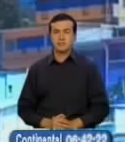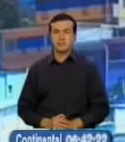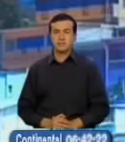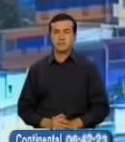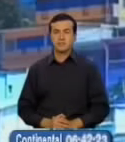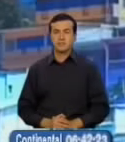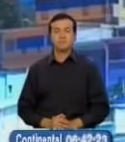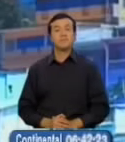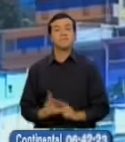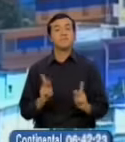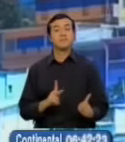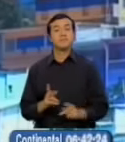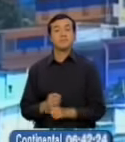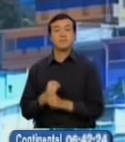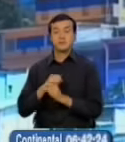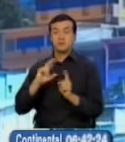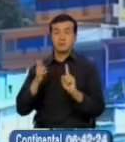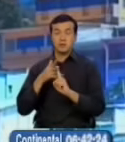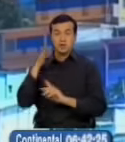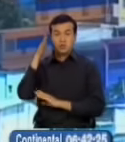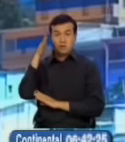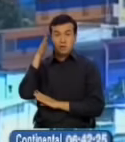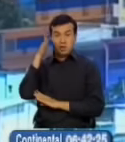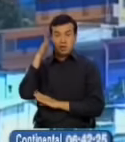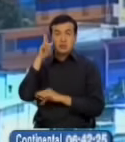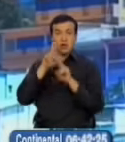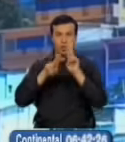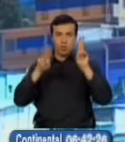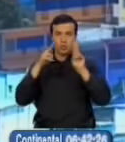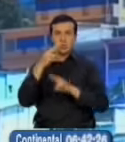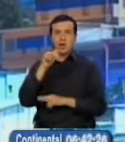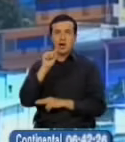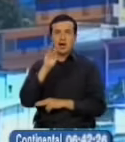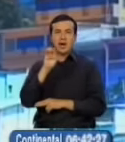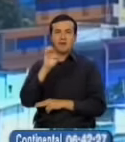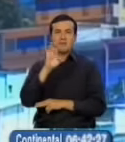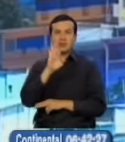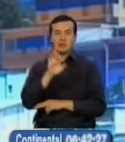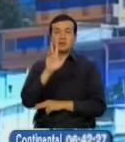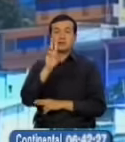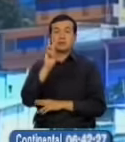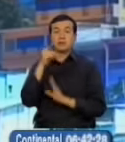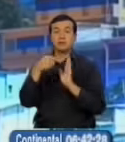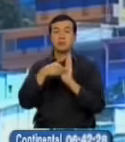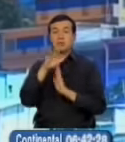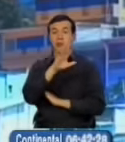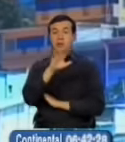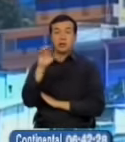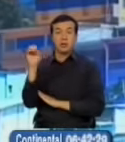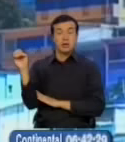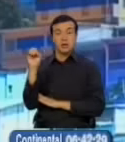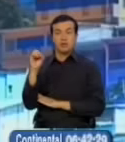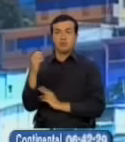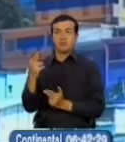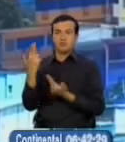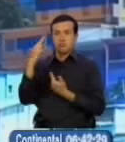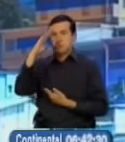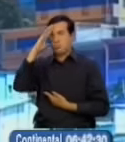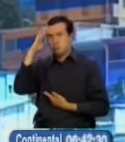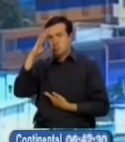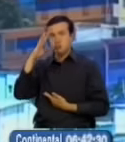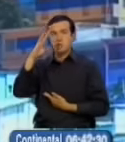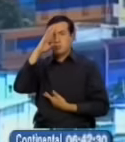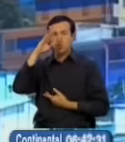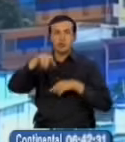El plan de seguridad para la tercera conferencia de Hábitat 3 está listo. 6.500 funcionarios entre policías, militares, agentes de